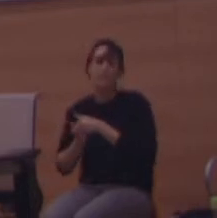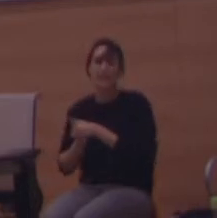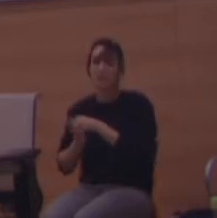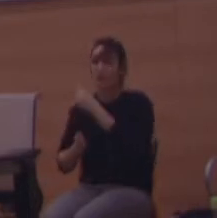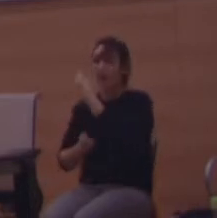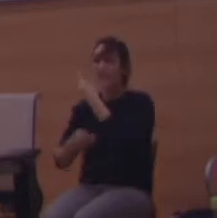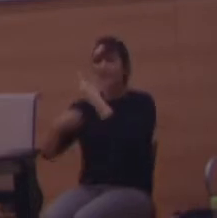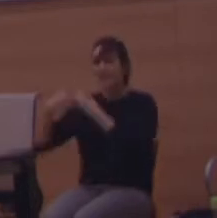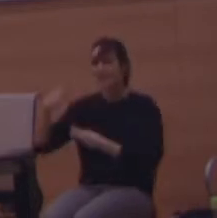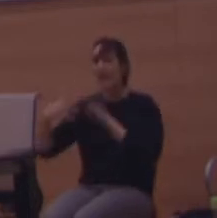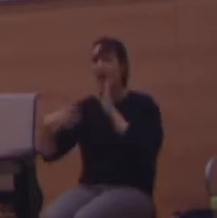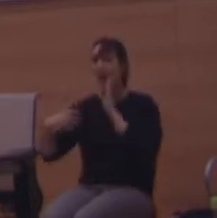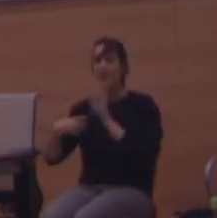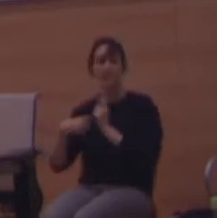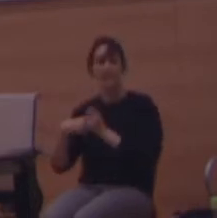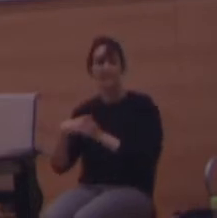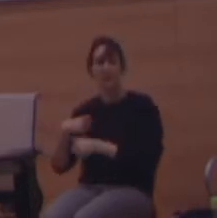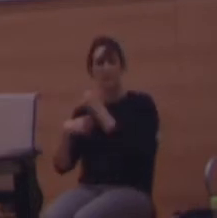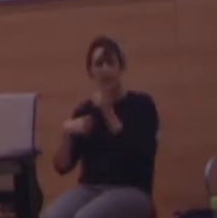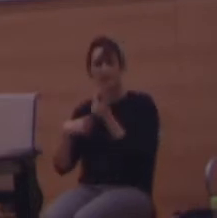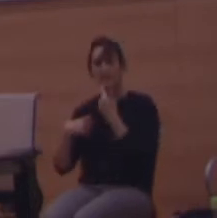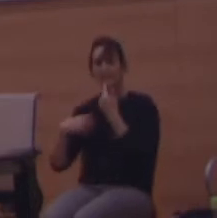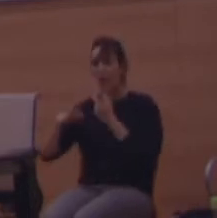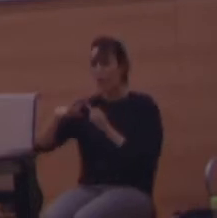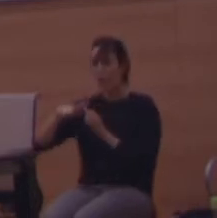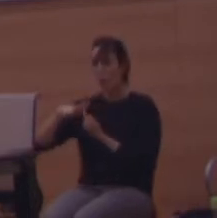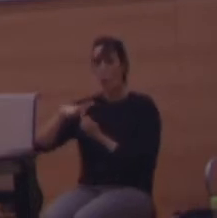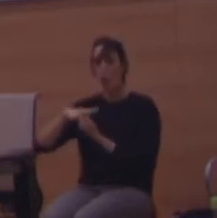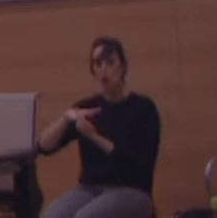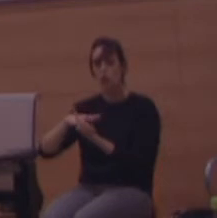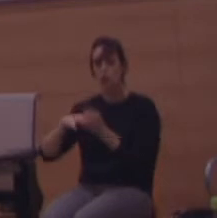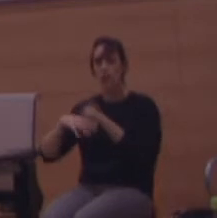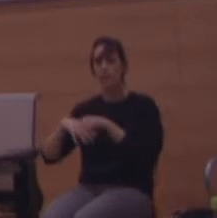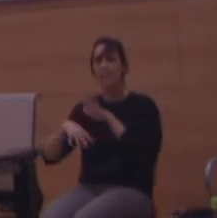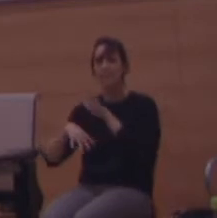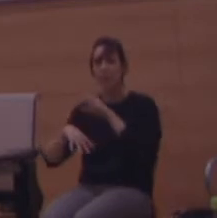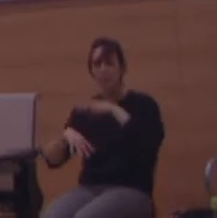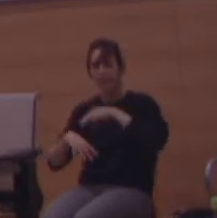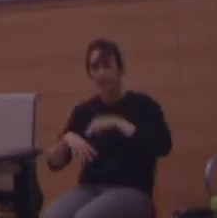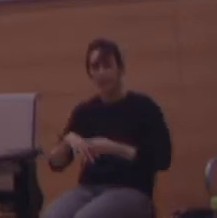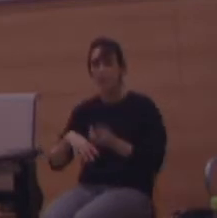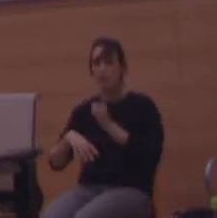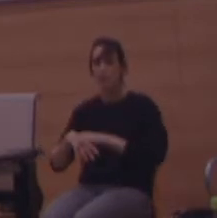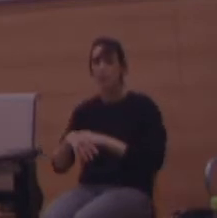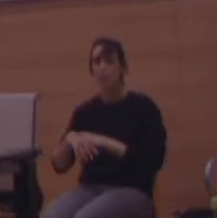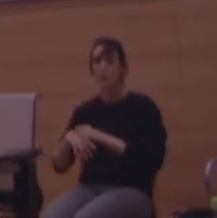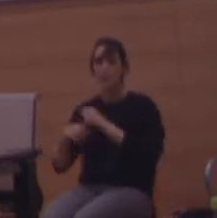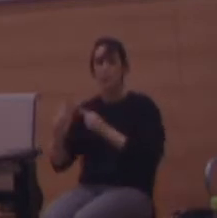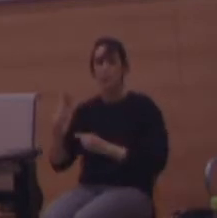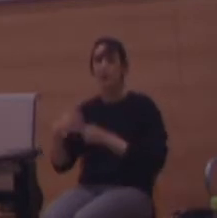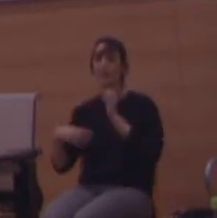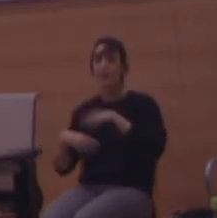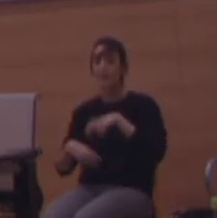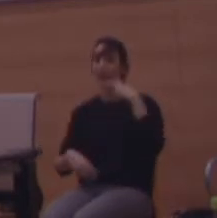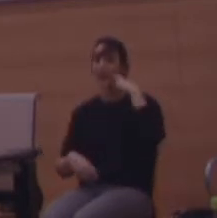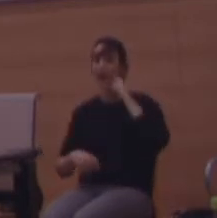los que más se utilizan. Que sea poroso, de 3 a 5 milímetros, también para evitar que haya una hiperhidrosis. Y el